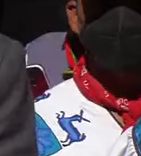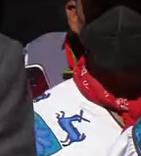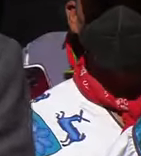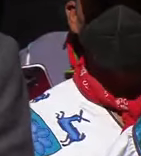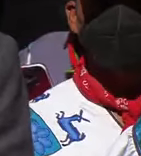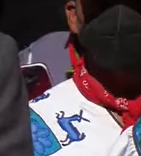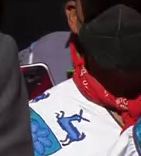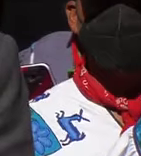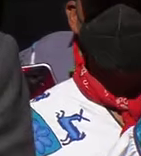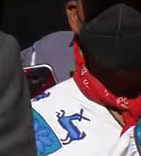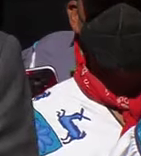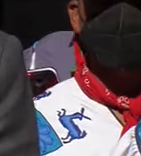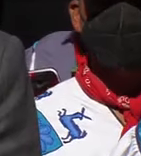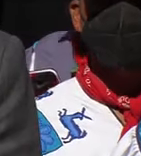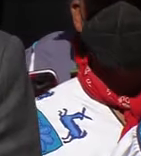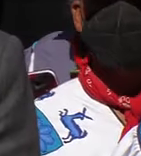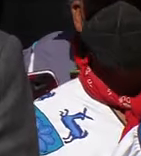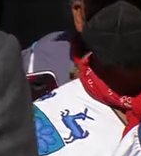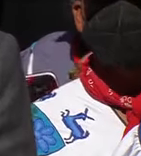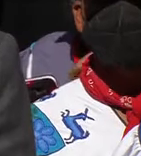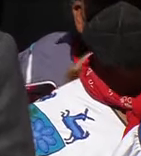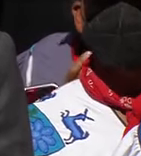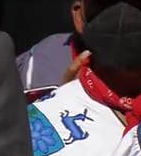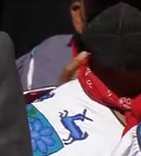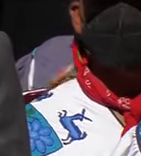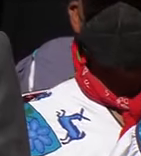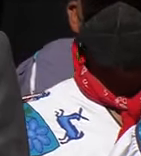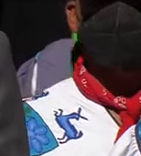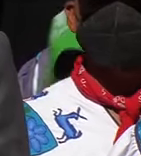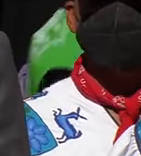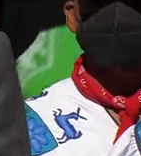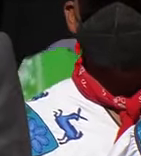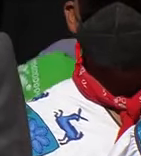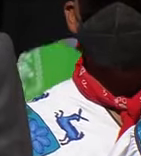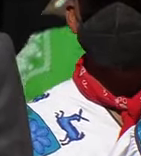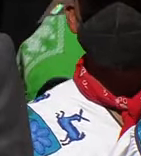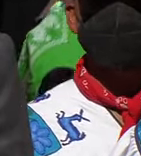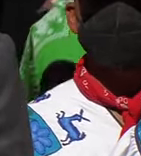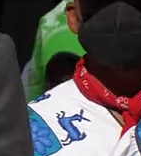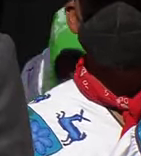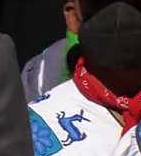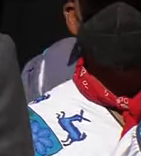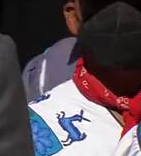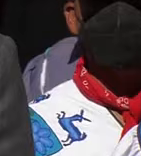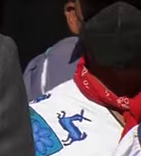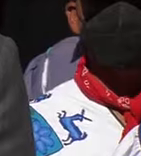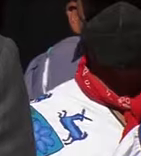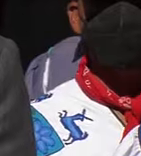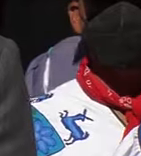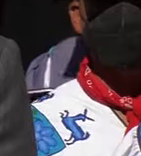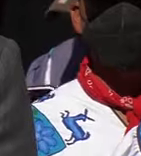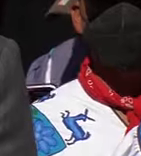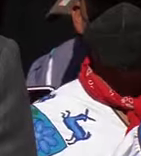Yo ya les iría a visitar, hago ese compromiso, nos